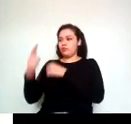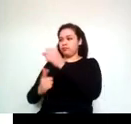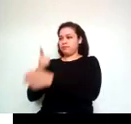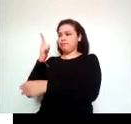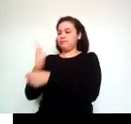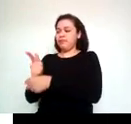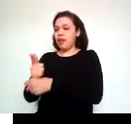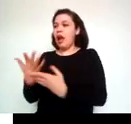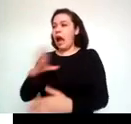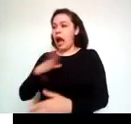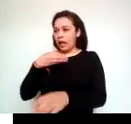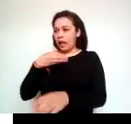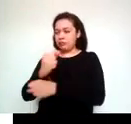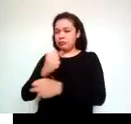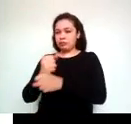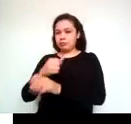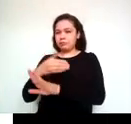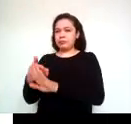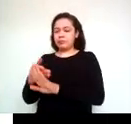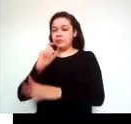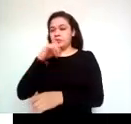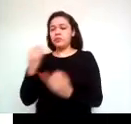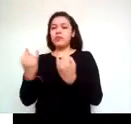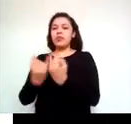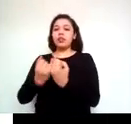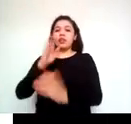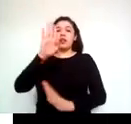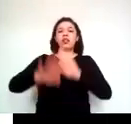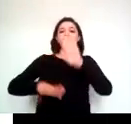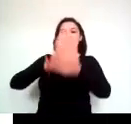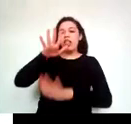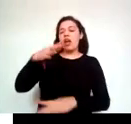laboral. Lo cataloga también como hostigamiento.